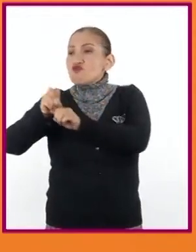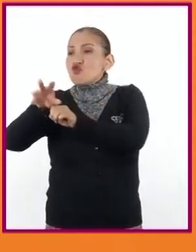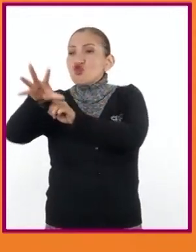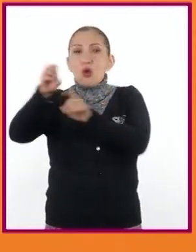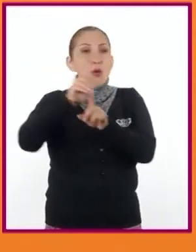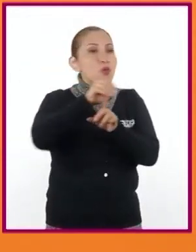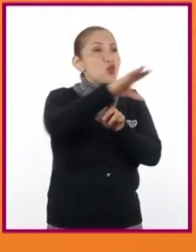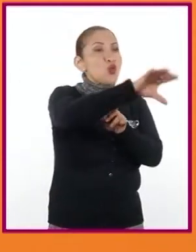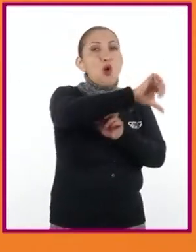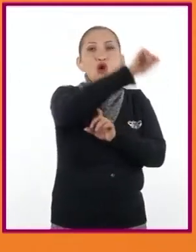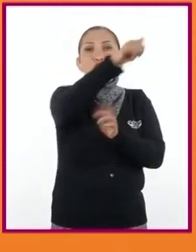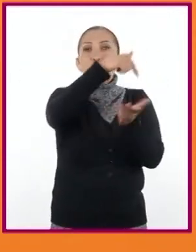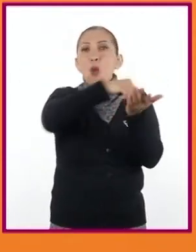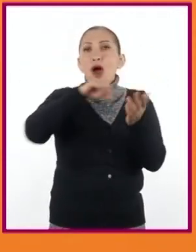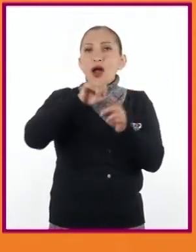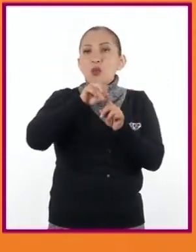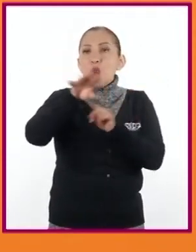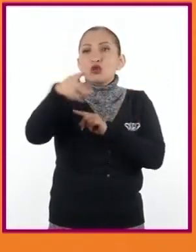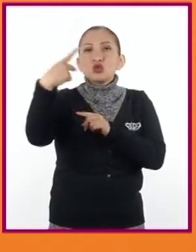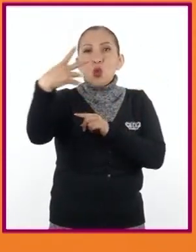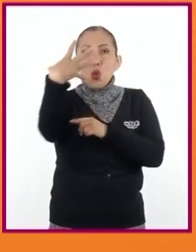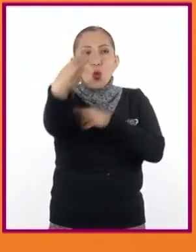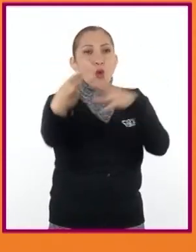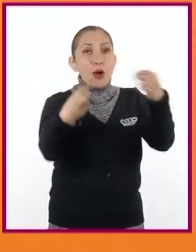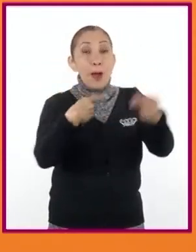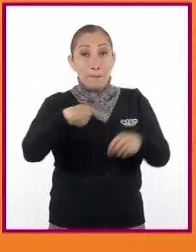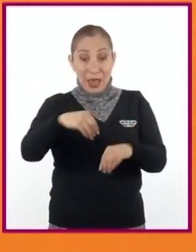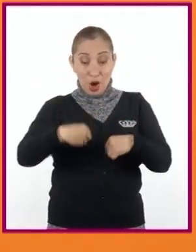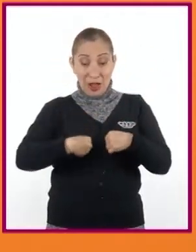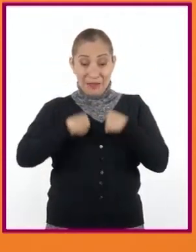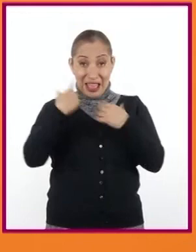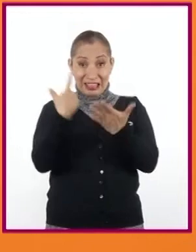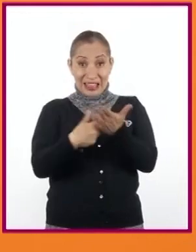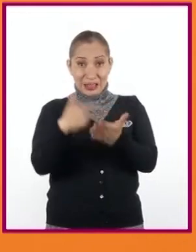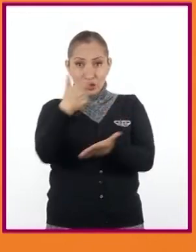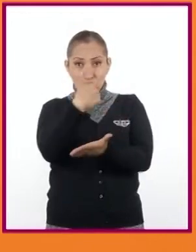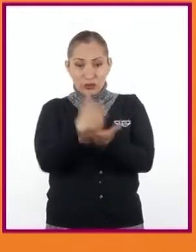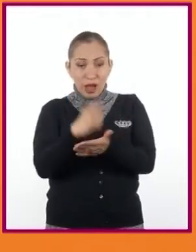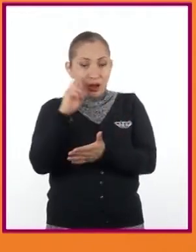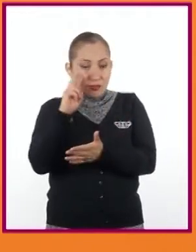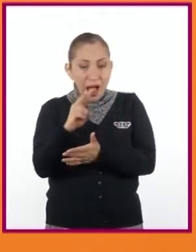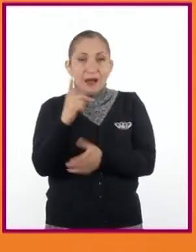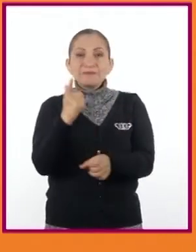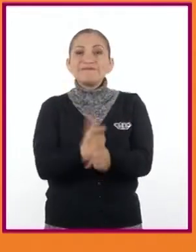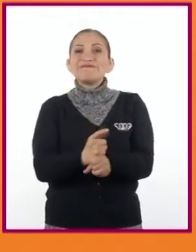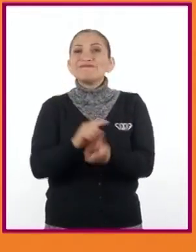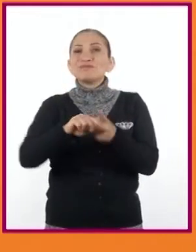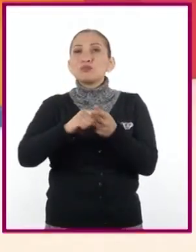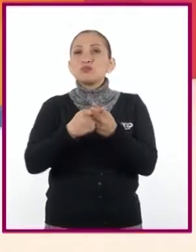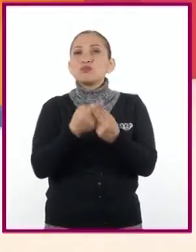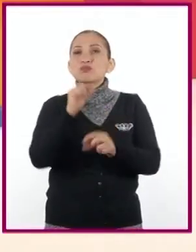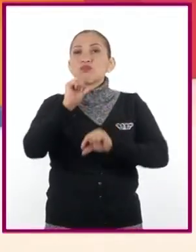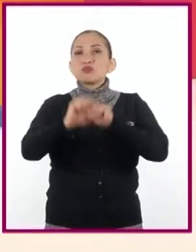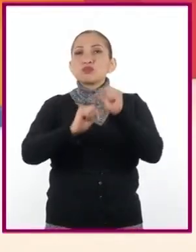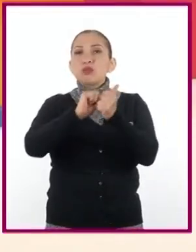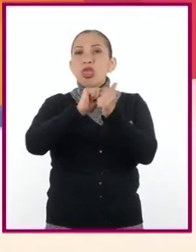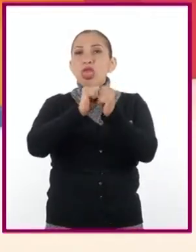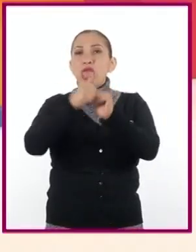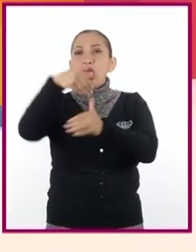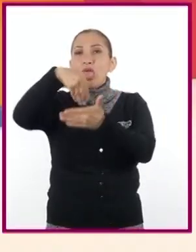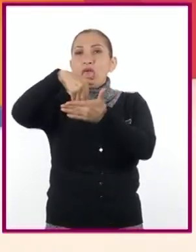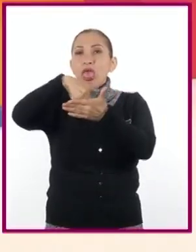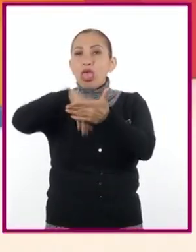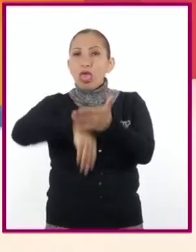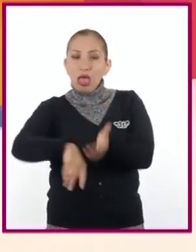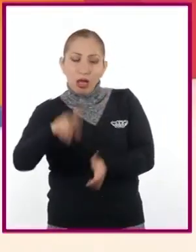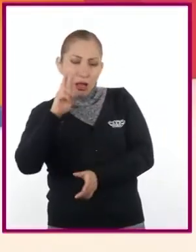hacia el exterior. Pero la vida interna de la ciudad parece haber comenzado a debilitarse. La vasta evidencia